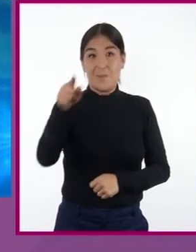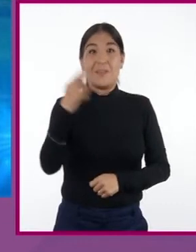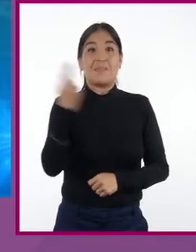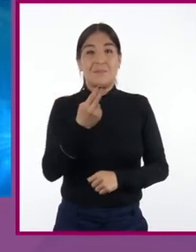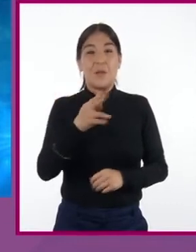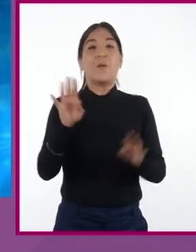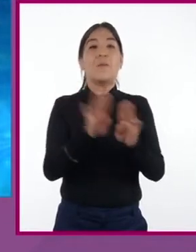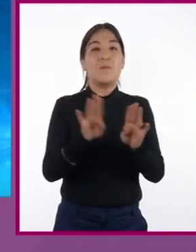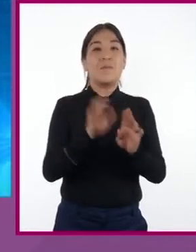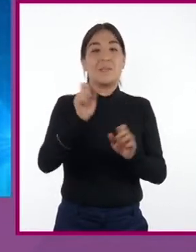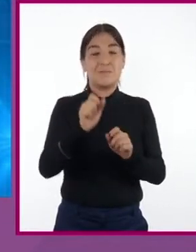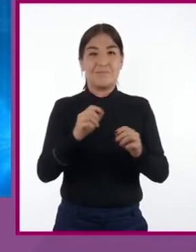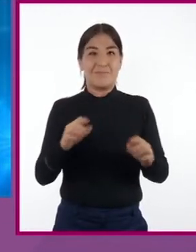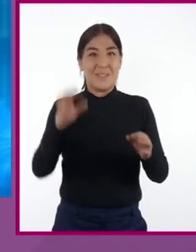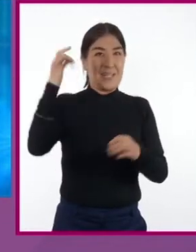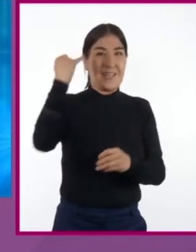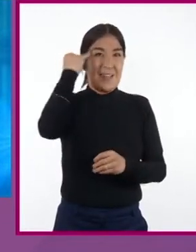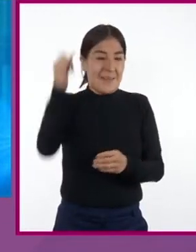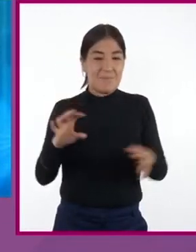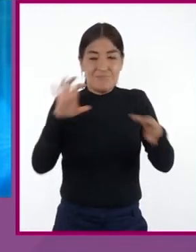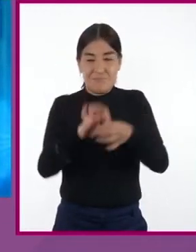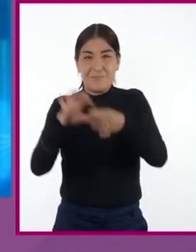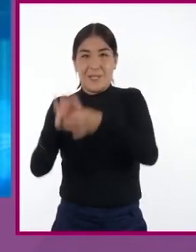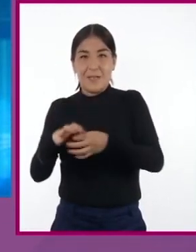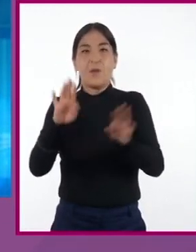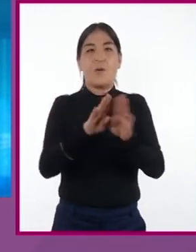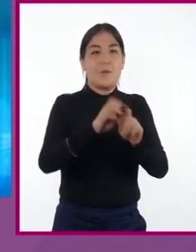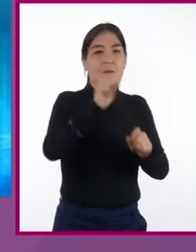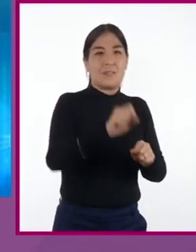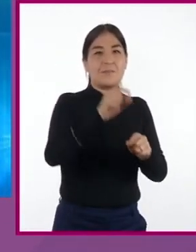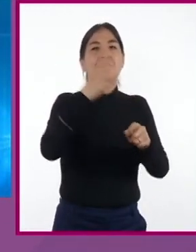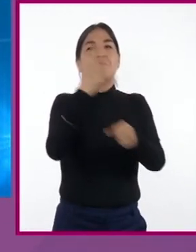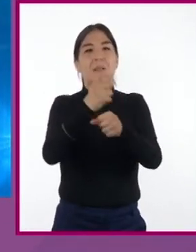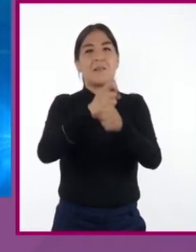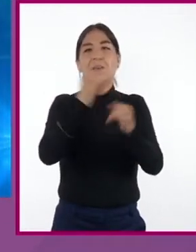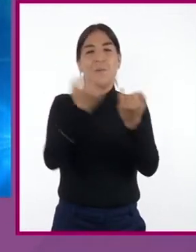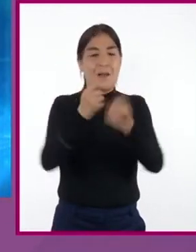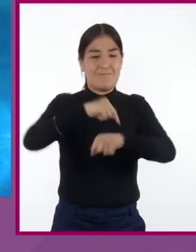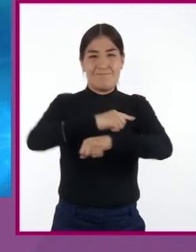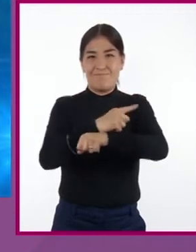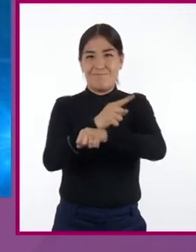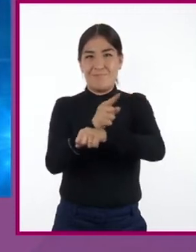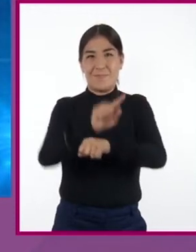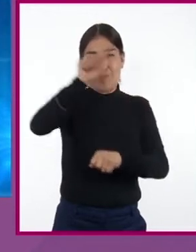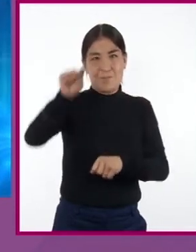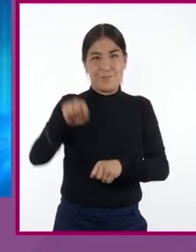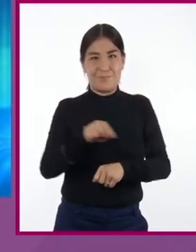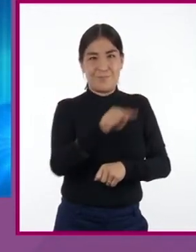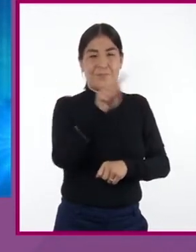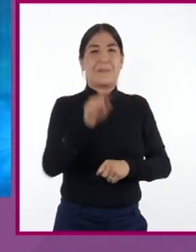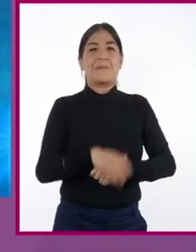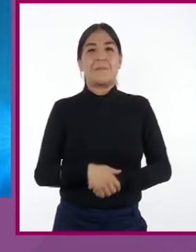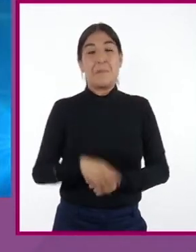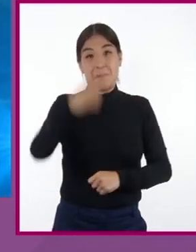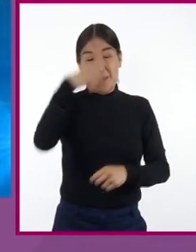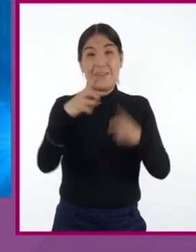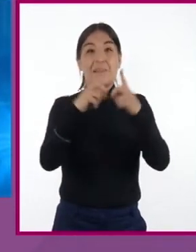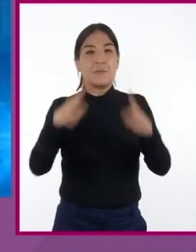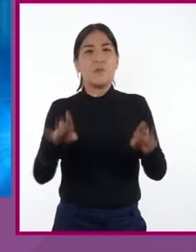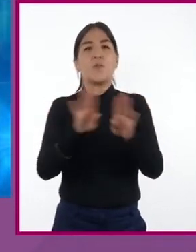orden o jerarquía a dichas ideas, es importante acomodarlas en el sentido de las manecillas del reloj. Para